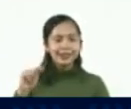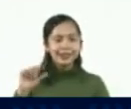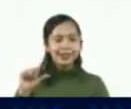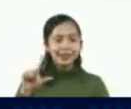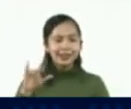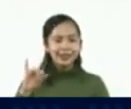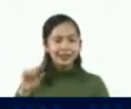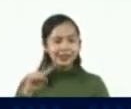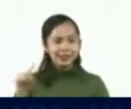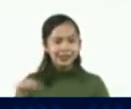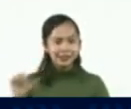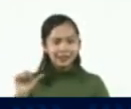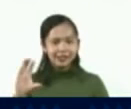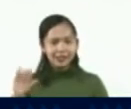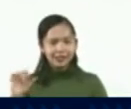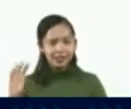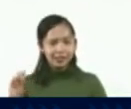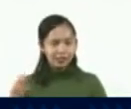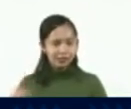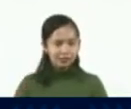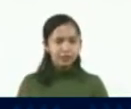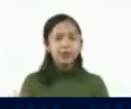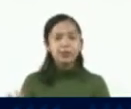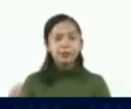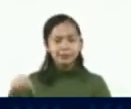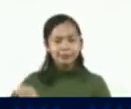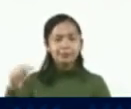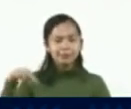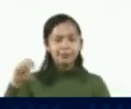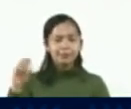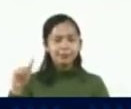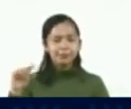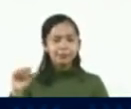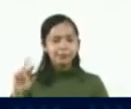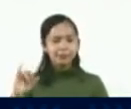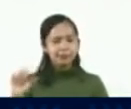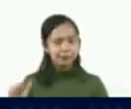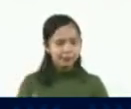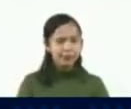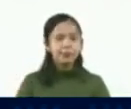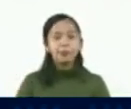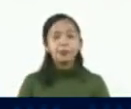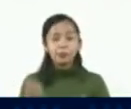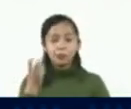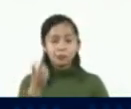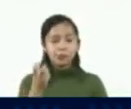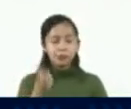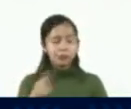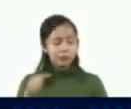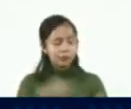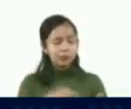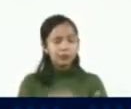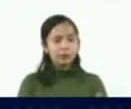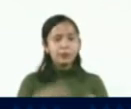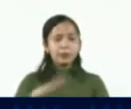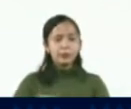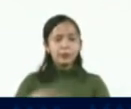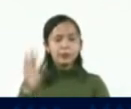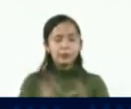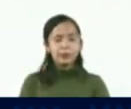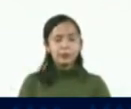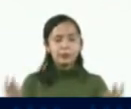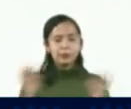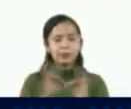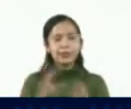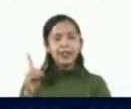en la actividad cotidiana de los notarios. Por ello, hemos puesto énfasis en el gobierno de la ciudad en la innovación